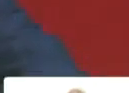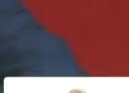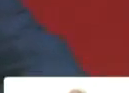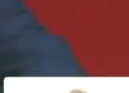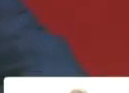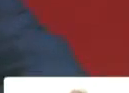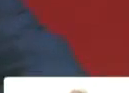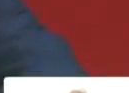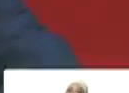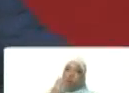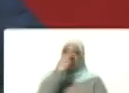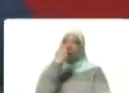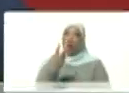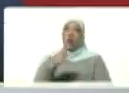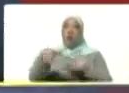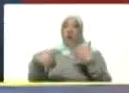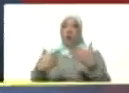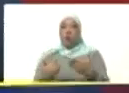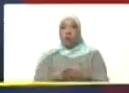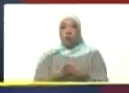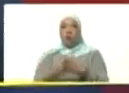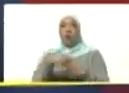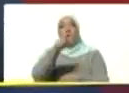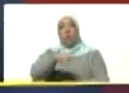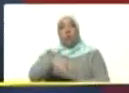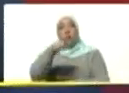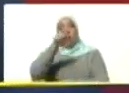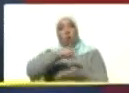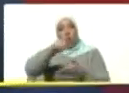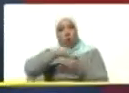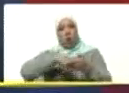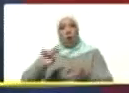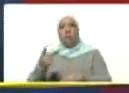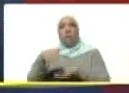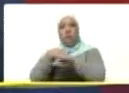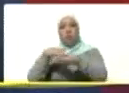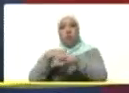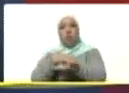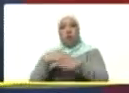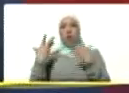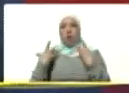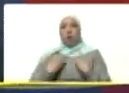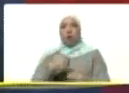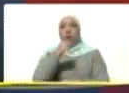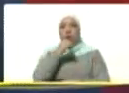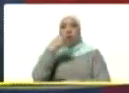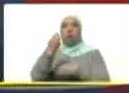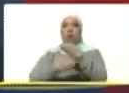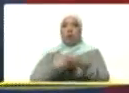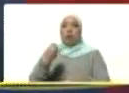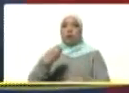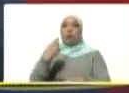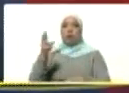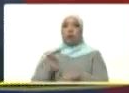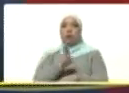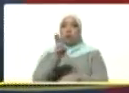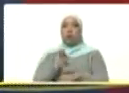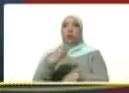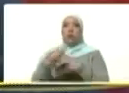ahora invitamos al podio al honorable doctor Ra González, primer ministro de San Vicente y la Granadina, a hacer uso de la